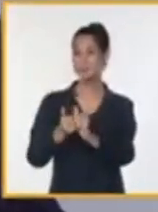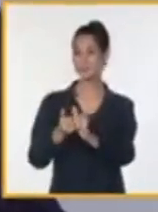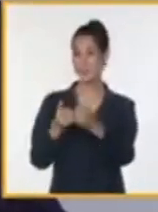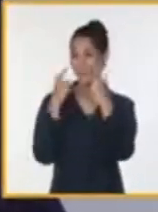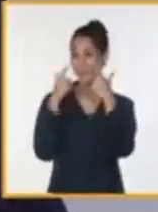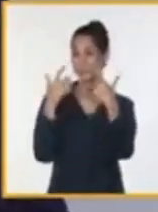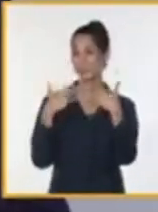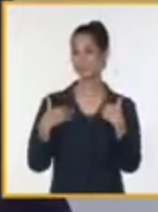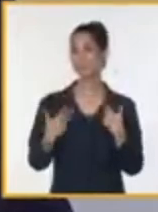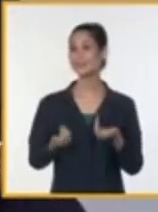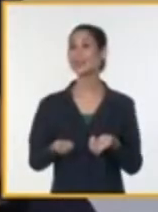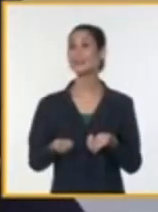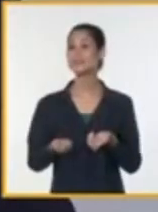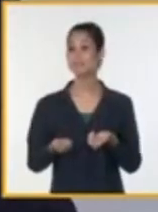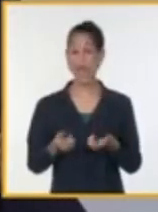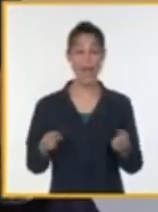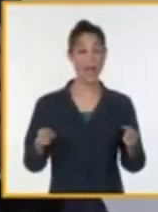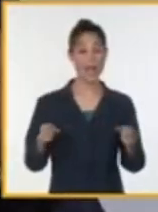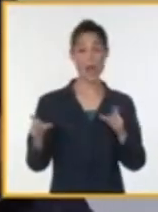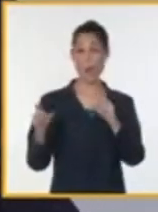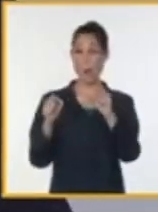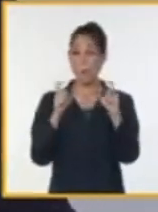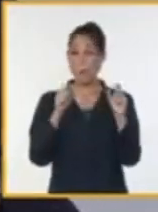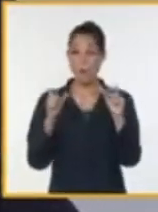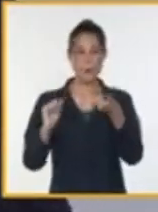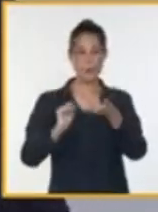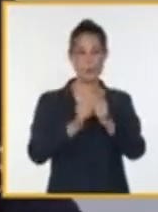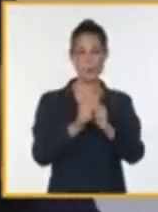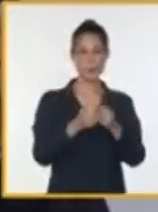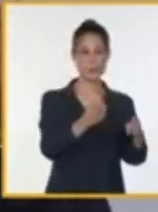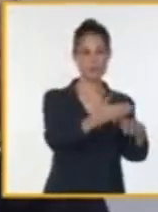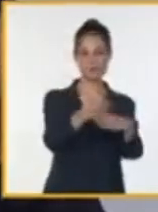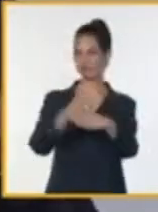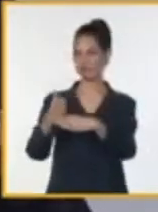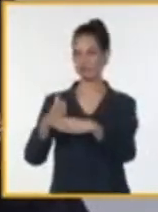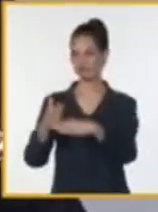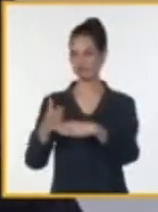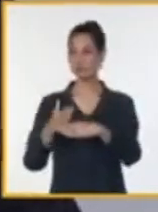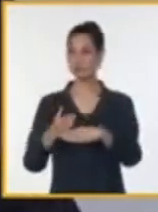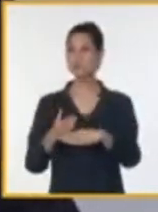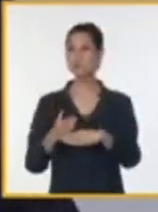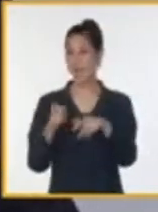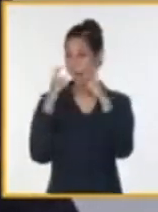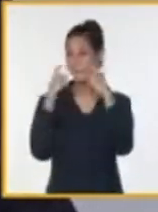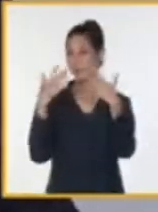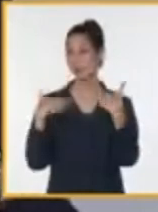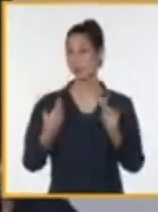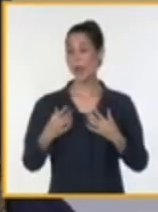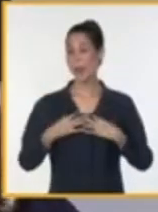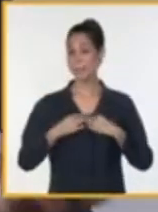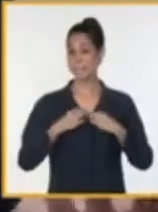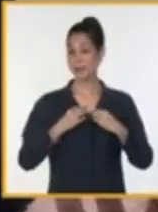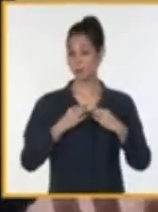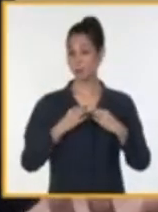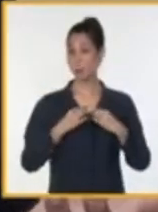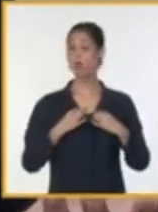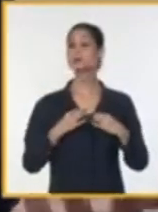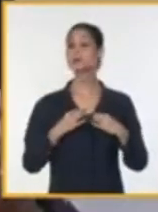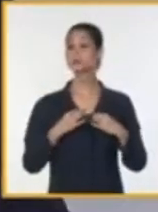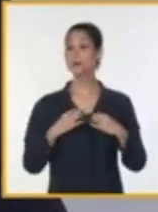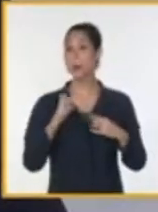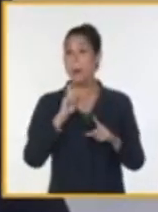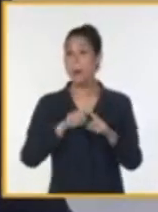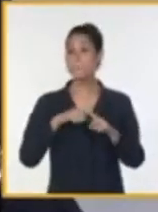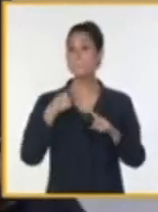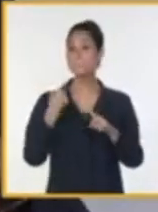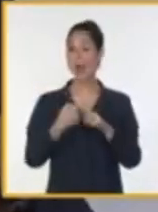multidisciplinarios Fíjate que además del vestuario además de la del juego de medalla Además de que vamos a tener por primera vez la mascota de los